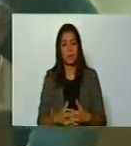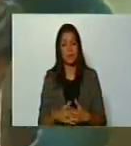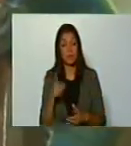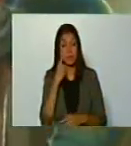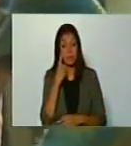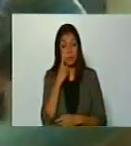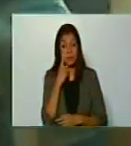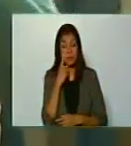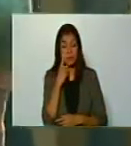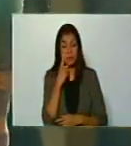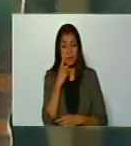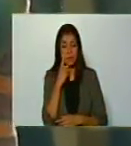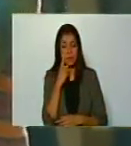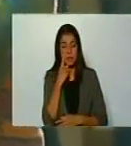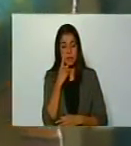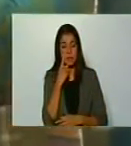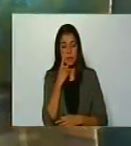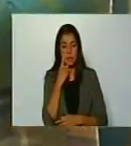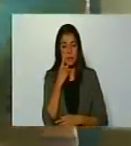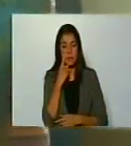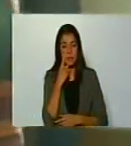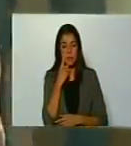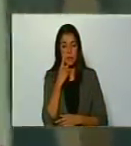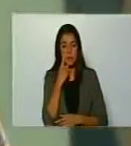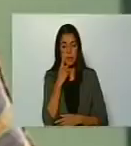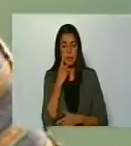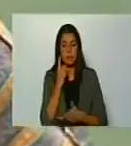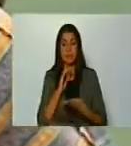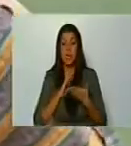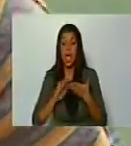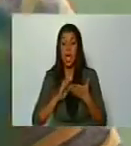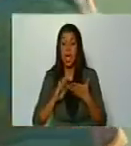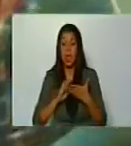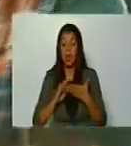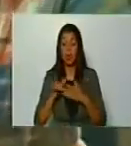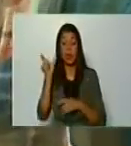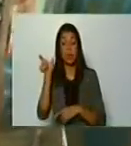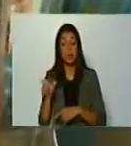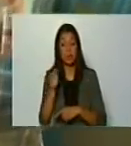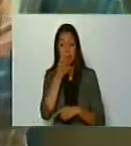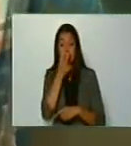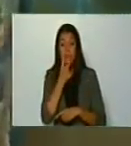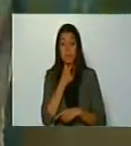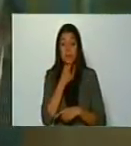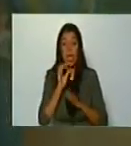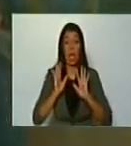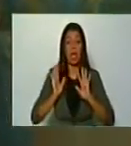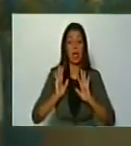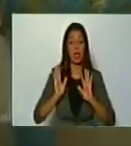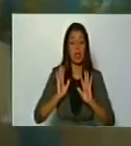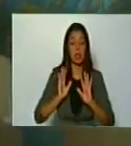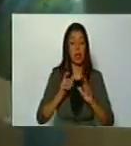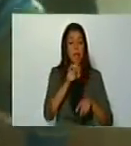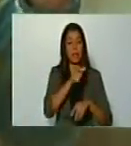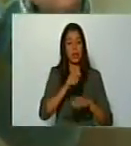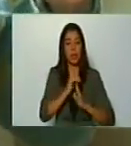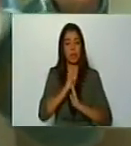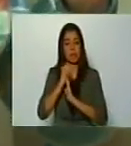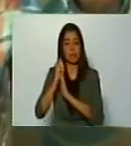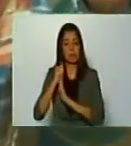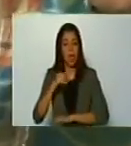Fíjense, la excusa del señor Freddy Guevara y de esos pseudo líderes